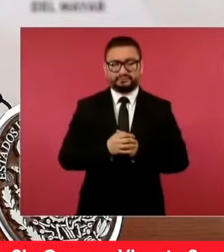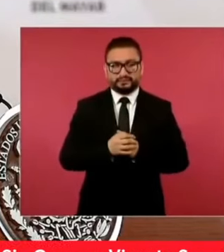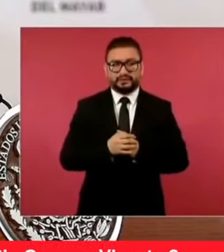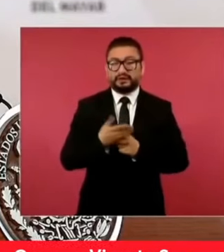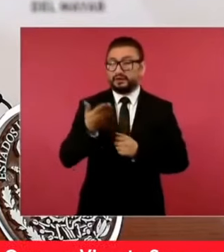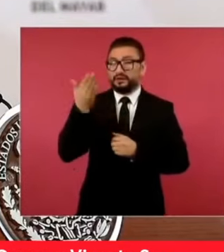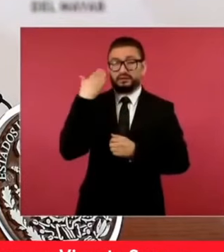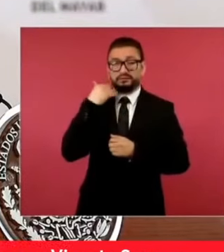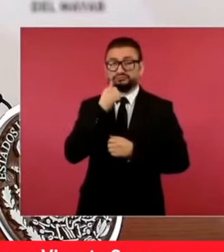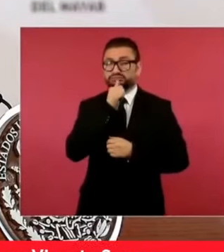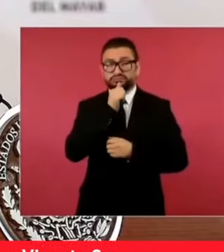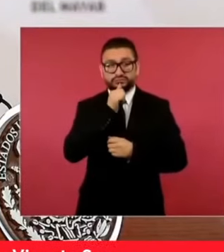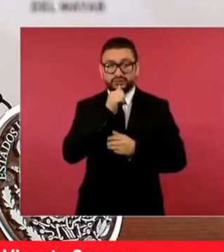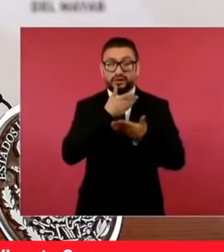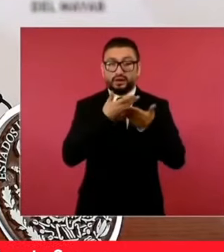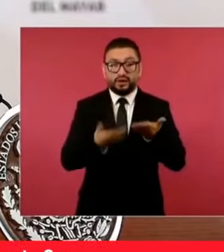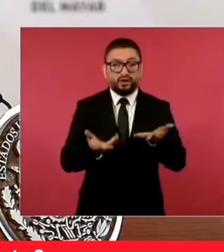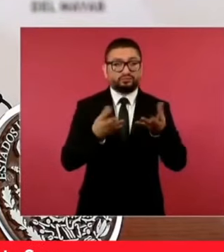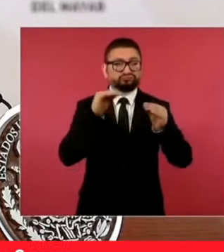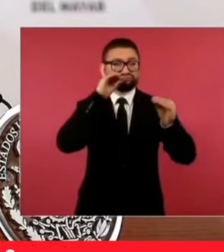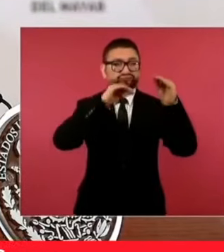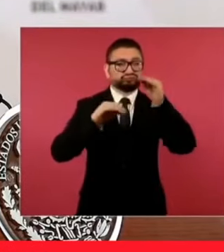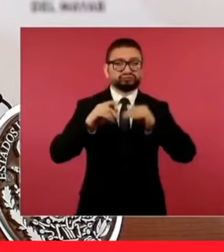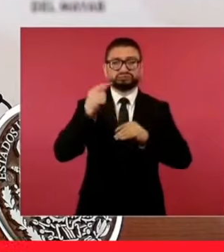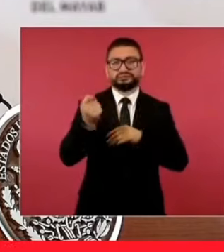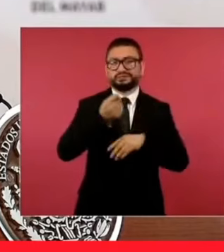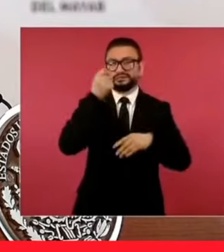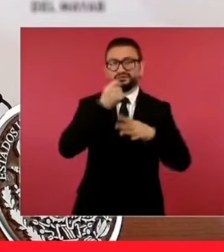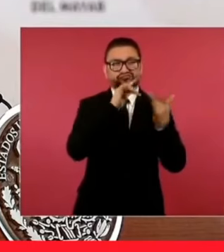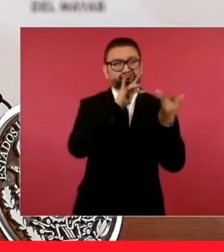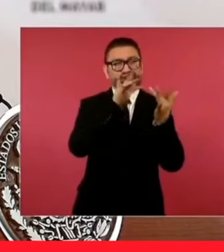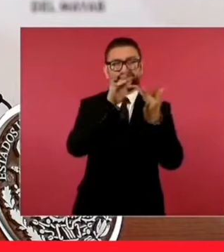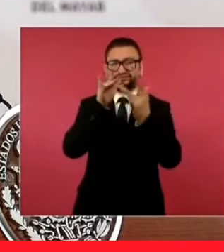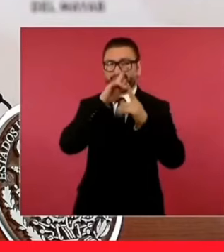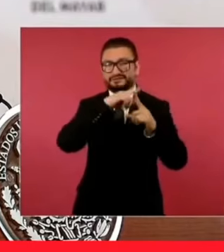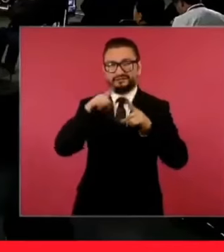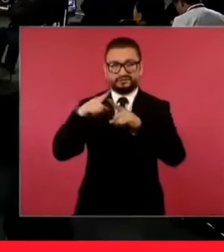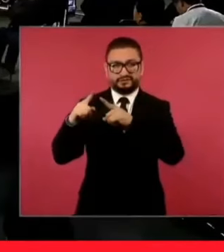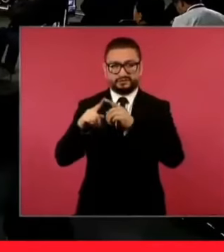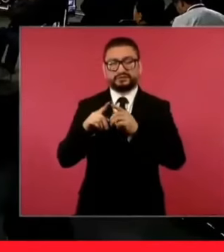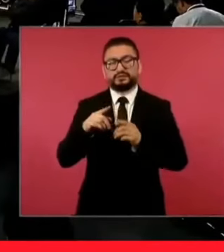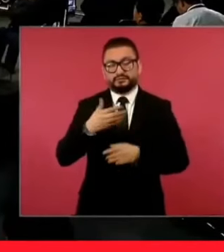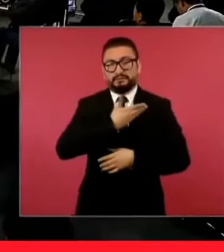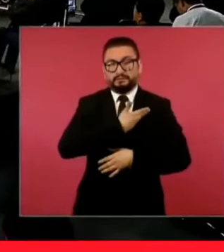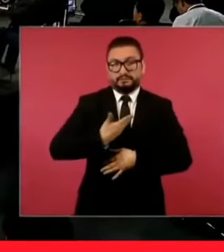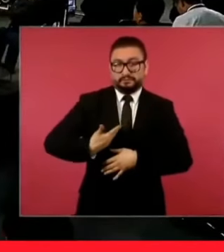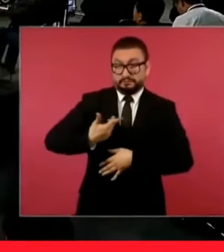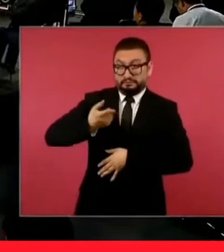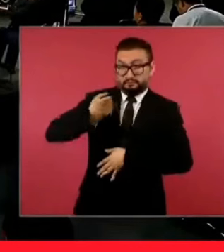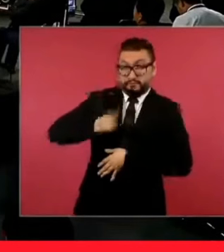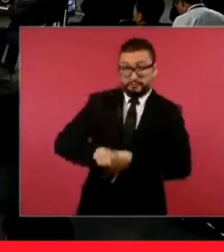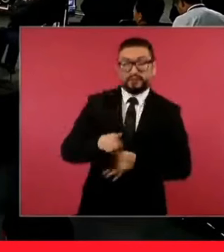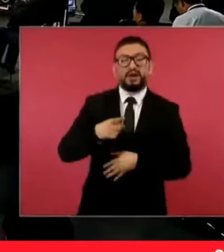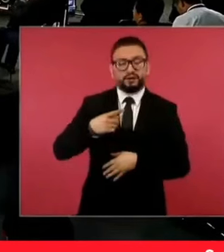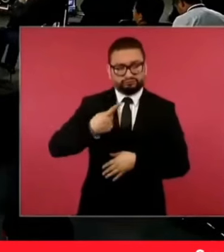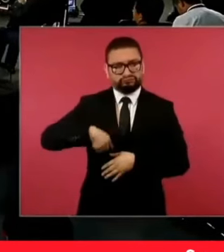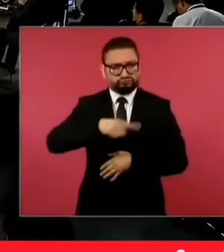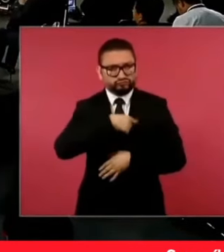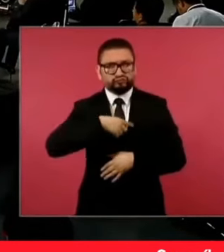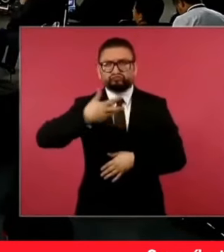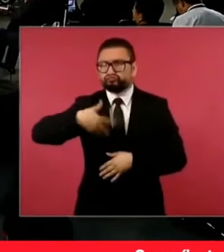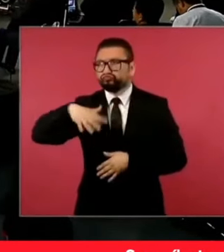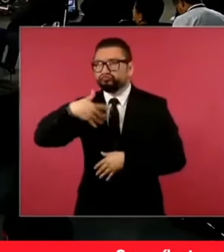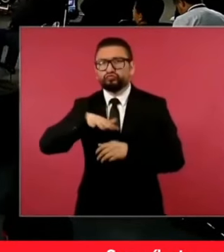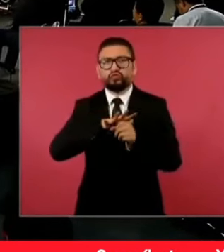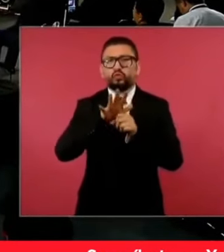despliegue contempla múltiples tecnologías de conectividad. Como el presidente nos instruyó, buscamos y usamos todos